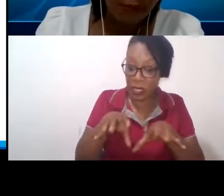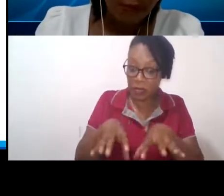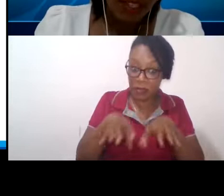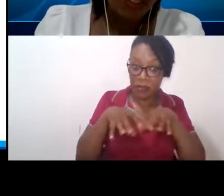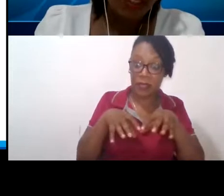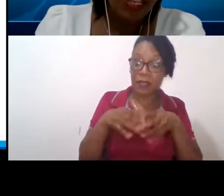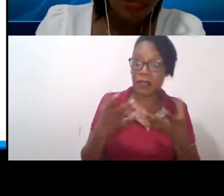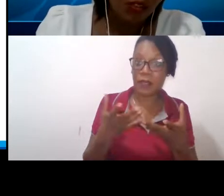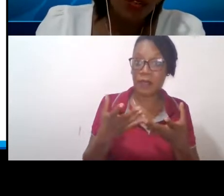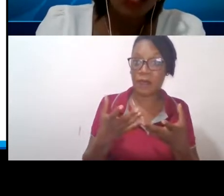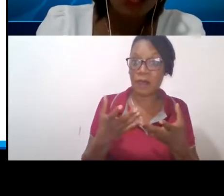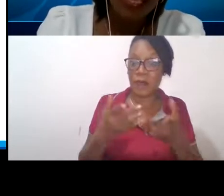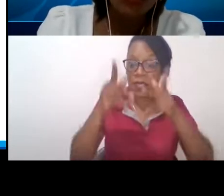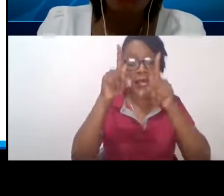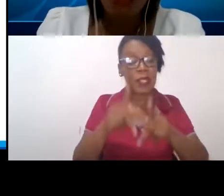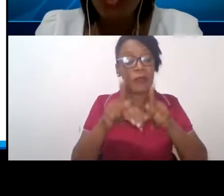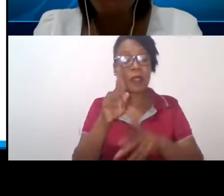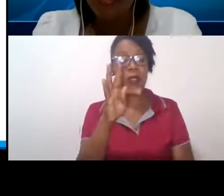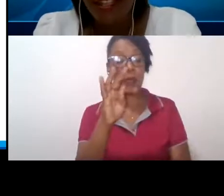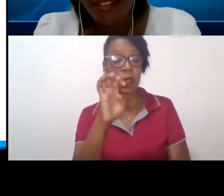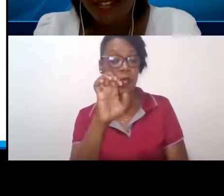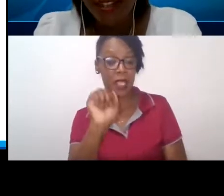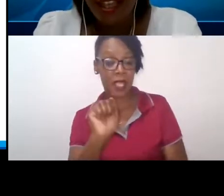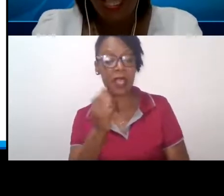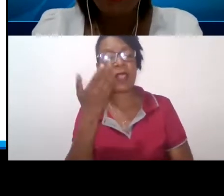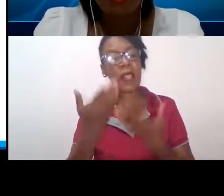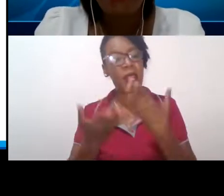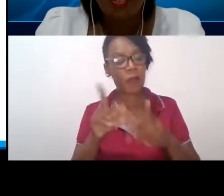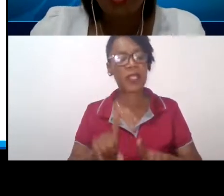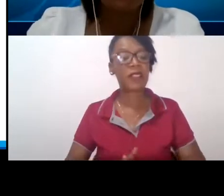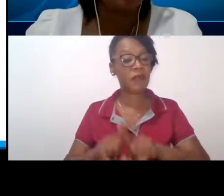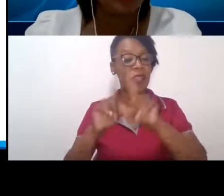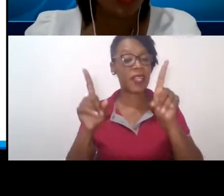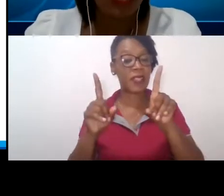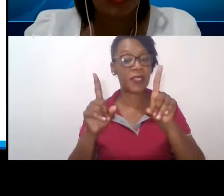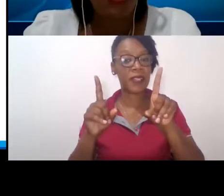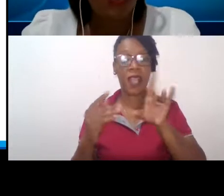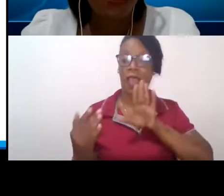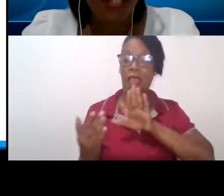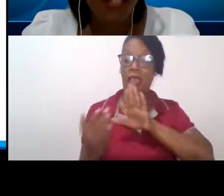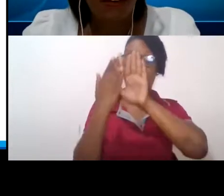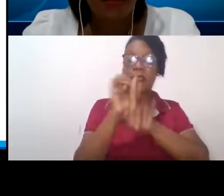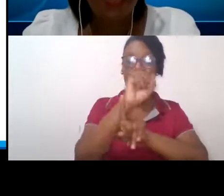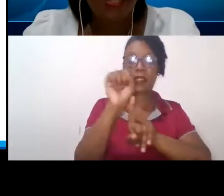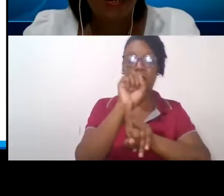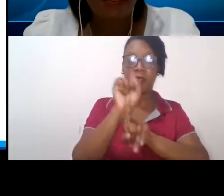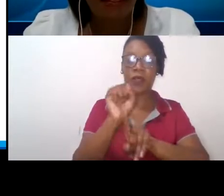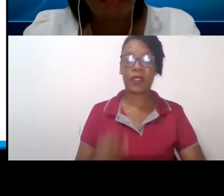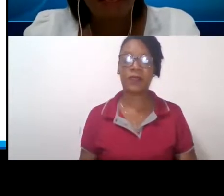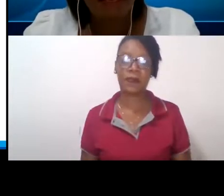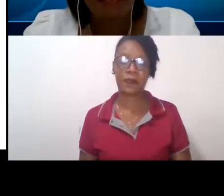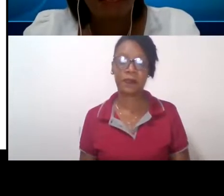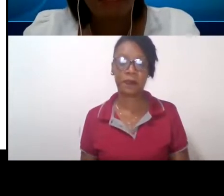las reacciones de las personas con TEA son muy diferentes ante situaciones, y ahora lo vamos a ver más